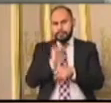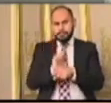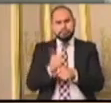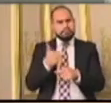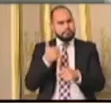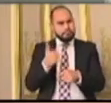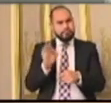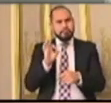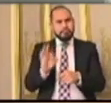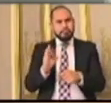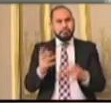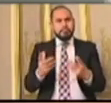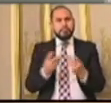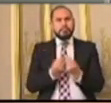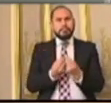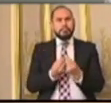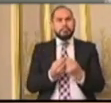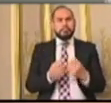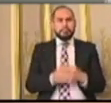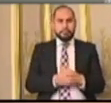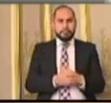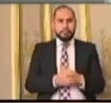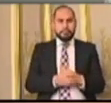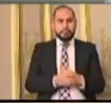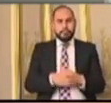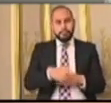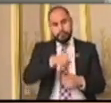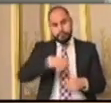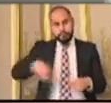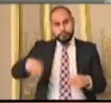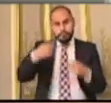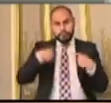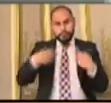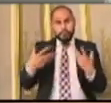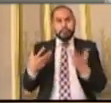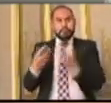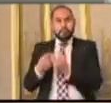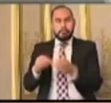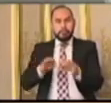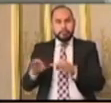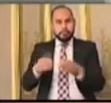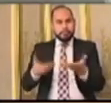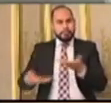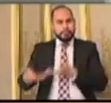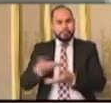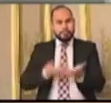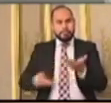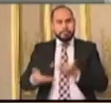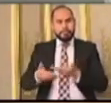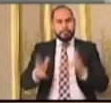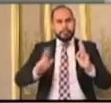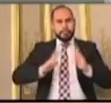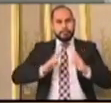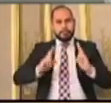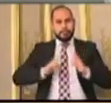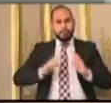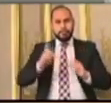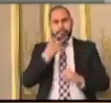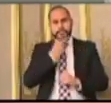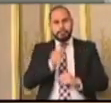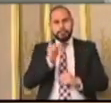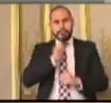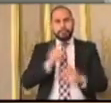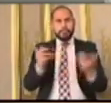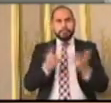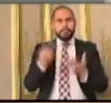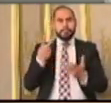que ha podido conjuntar la voluntad de sus allegados de sus colaboradores y de todas estas héroes y heroínas que han estado